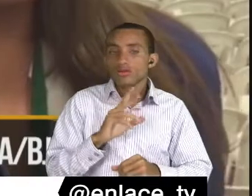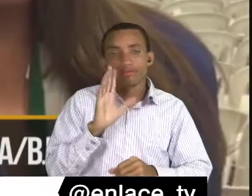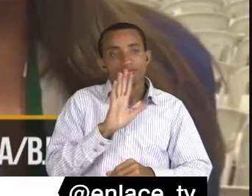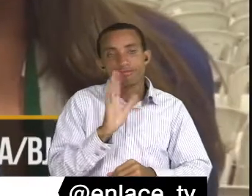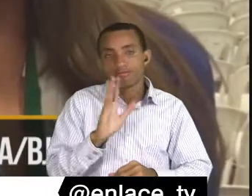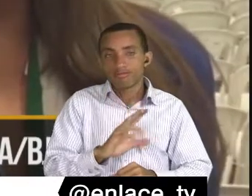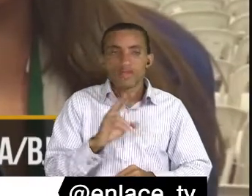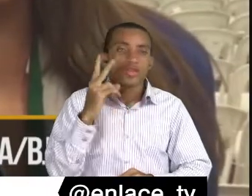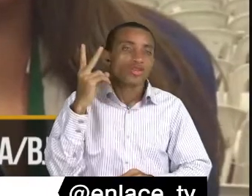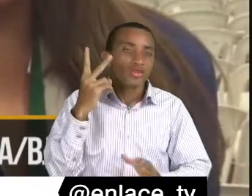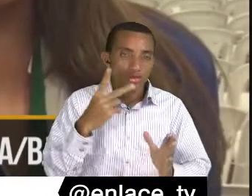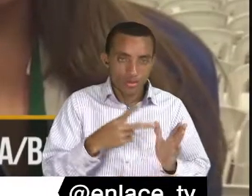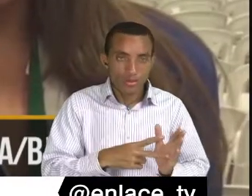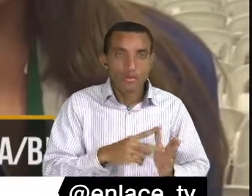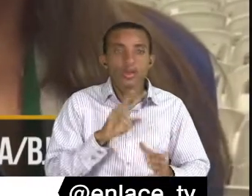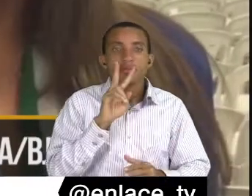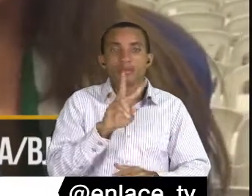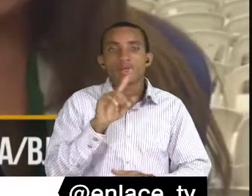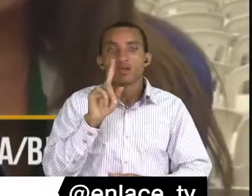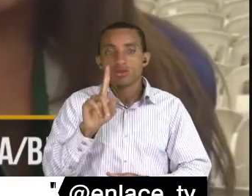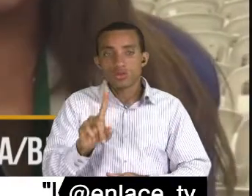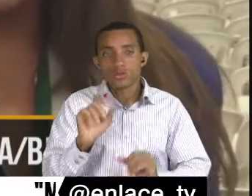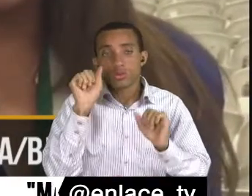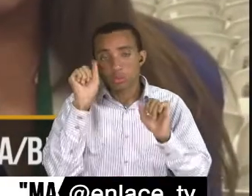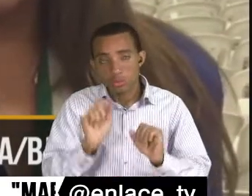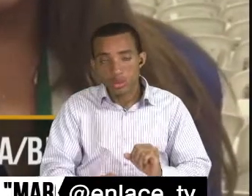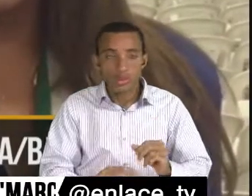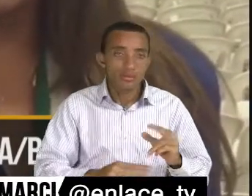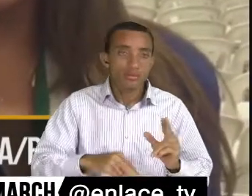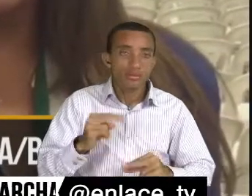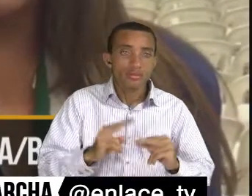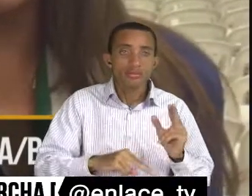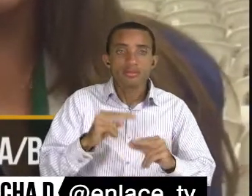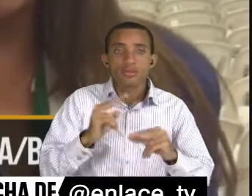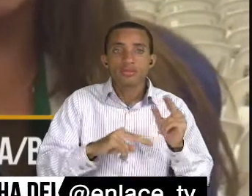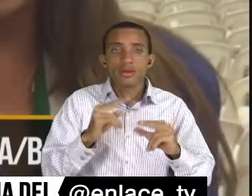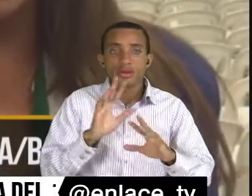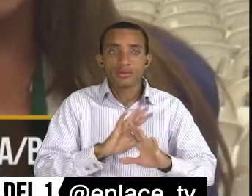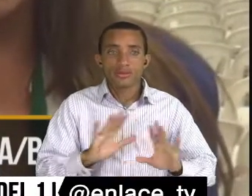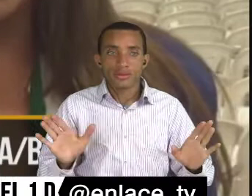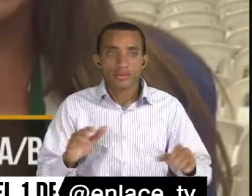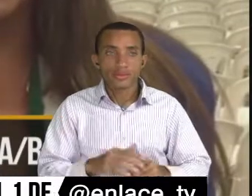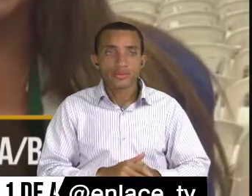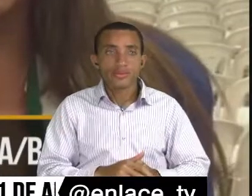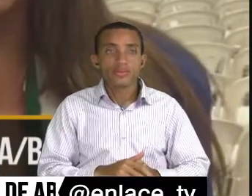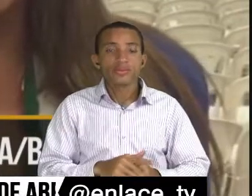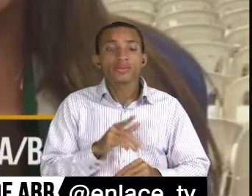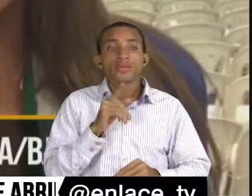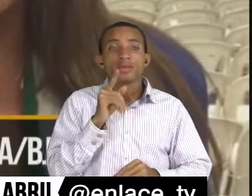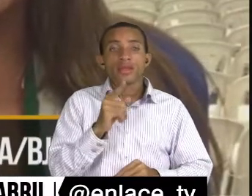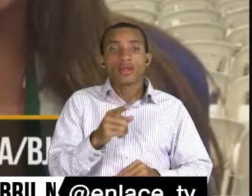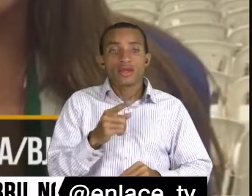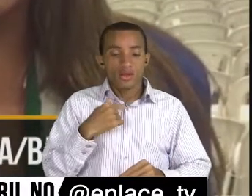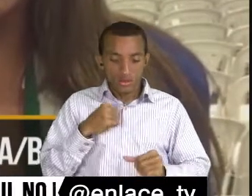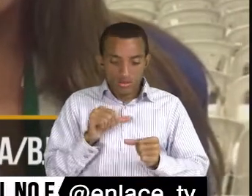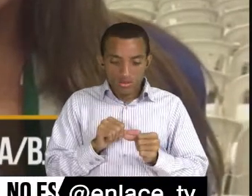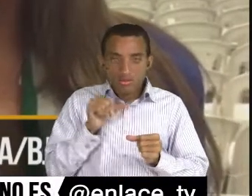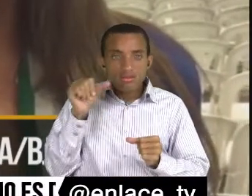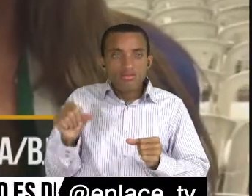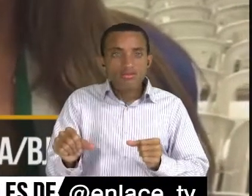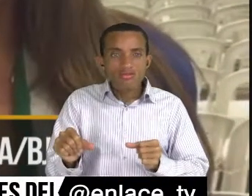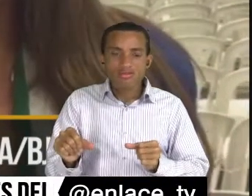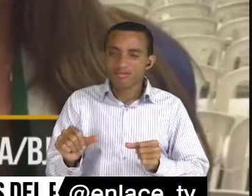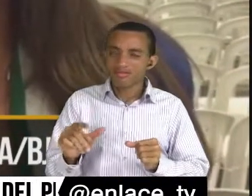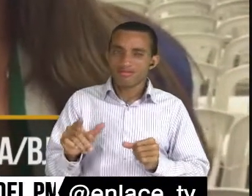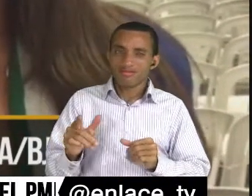o 2021 se pueda realizar. Jocosamente también se refirió al tema de la relación de su apellido con el alcalde municipal de Barranca Bermeja,